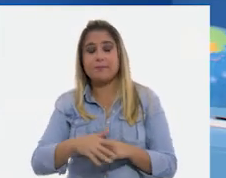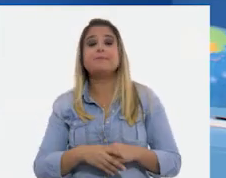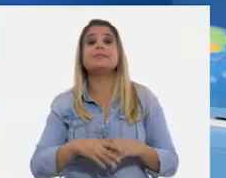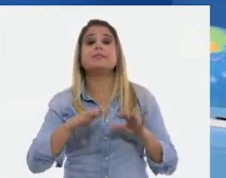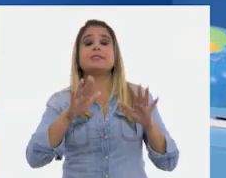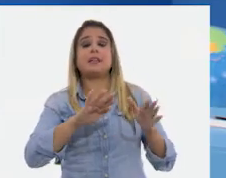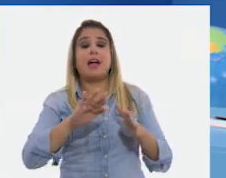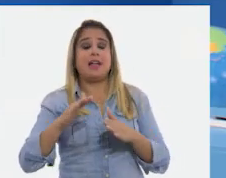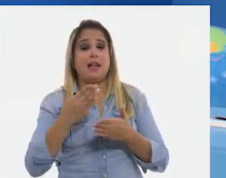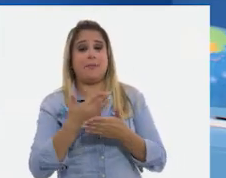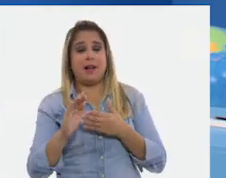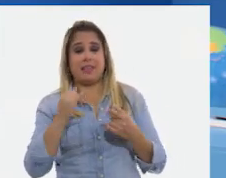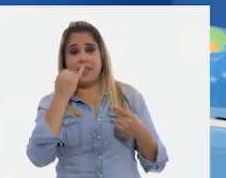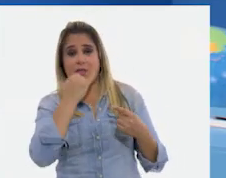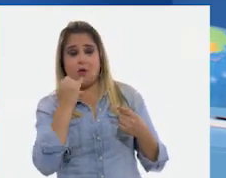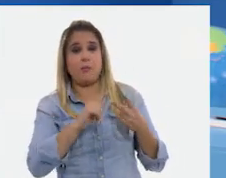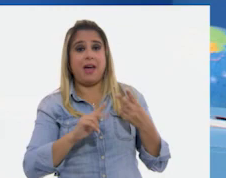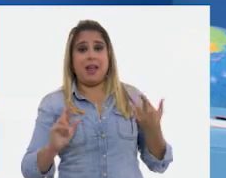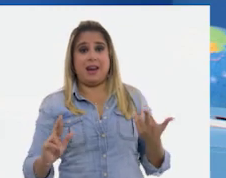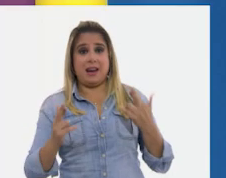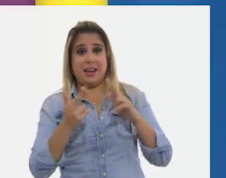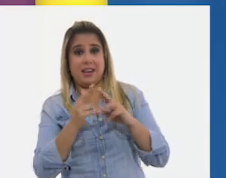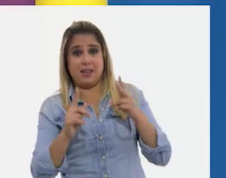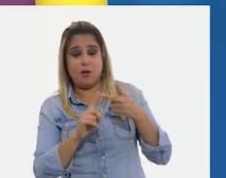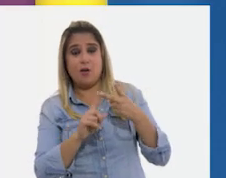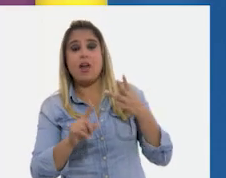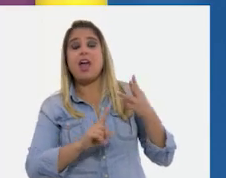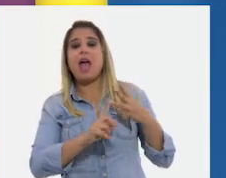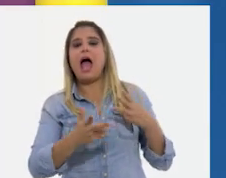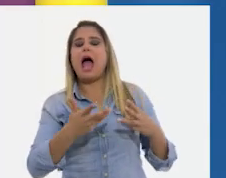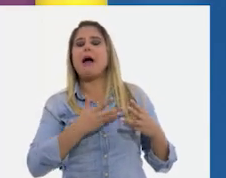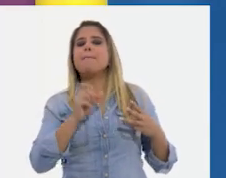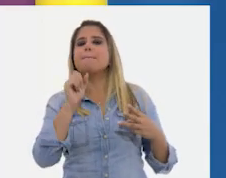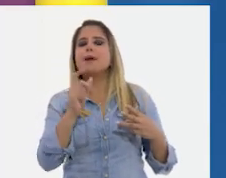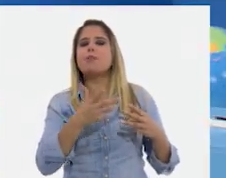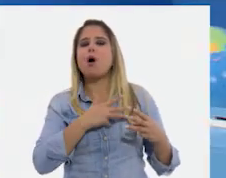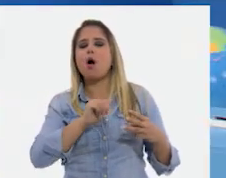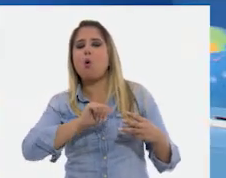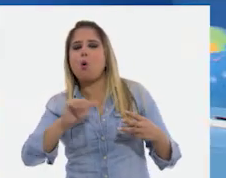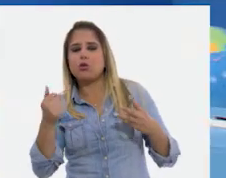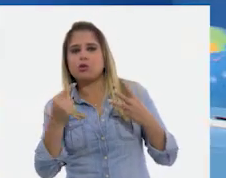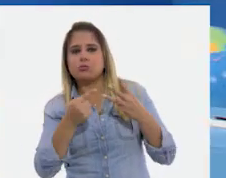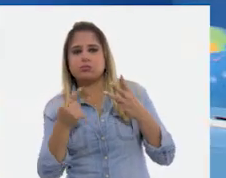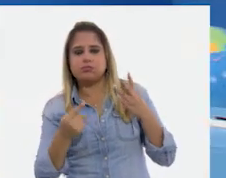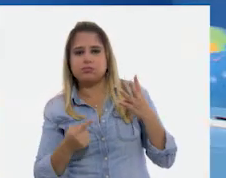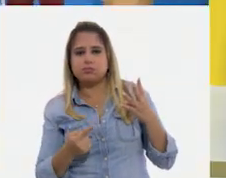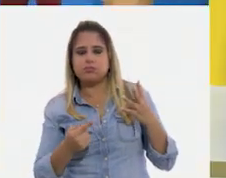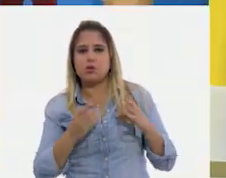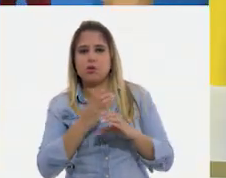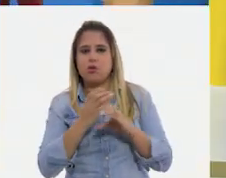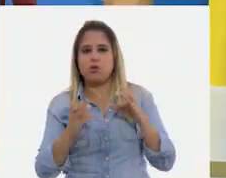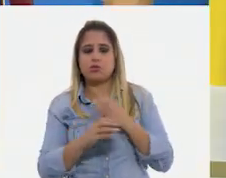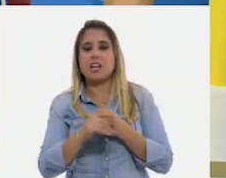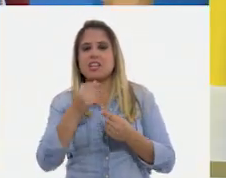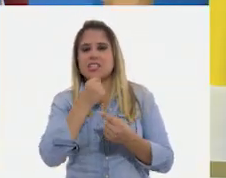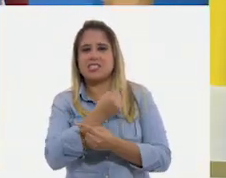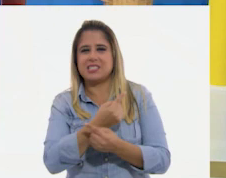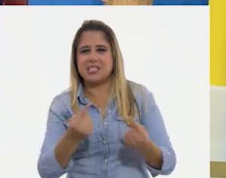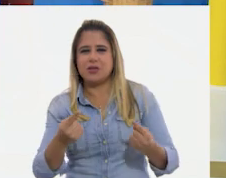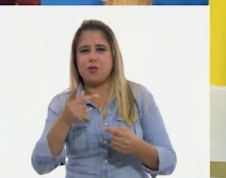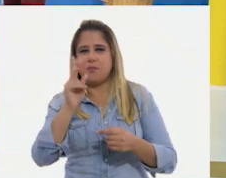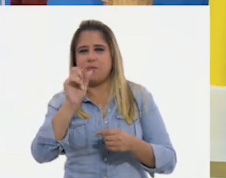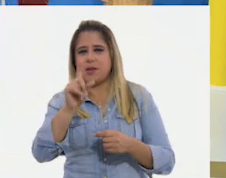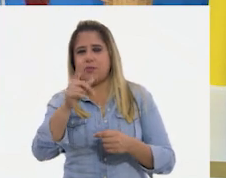del idioma y religión, existen también otros elementos. Los niños y niñas que